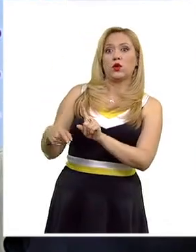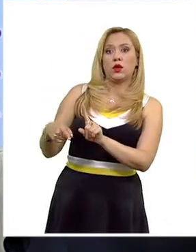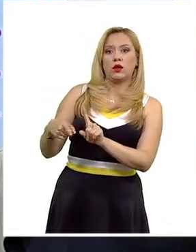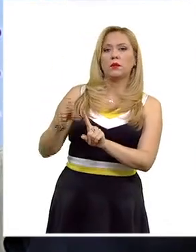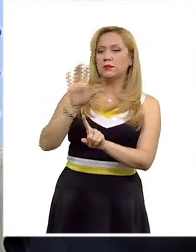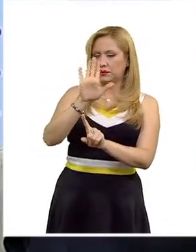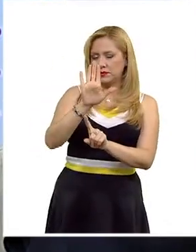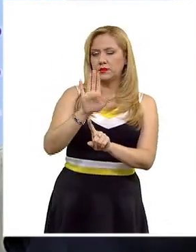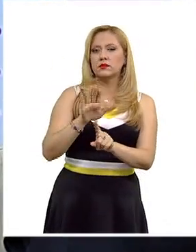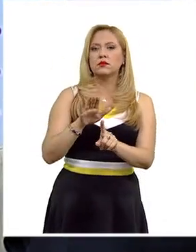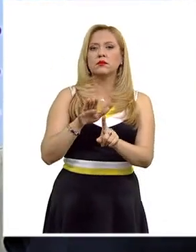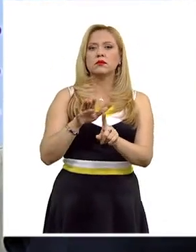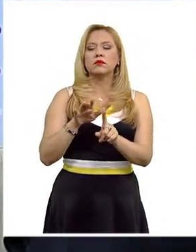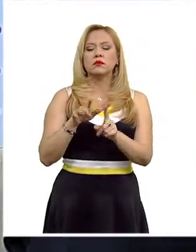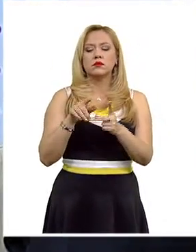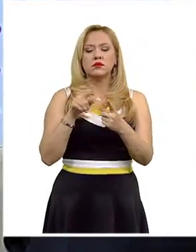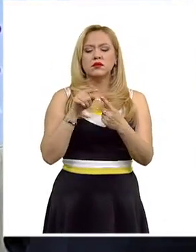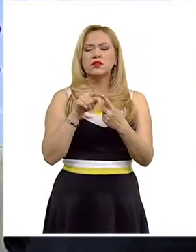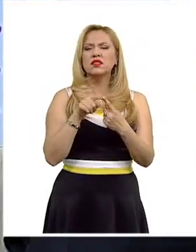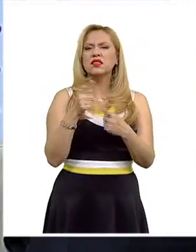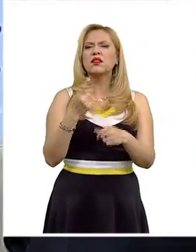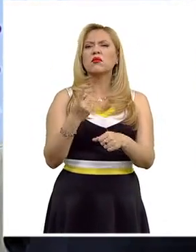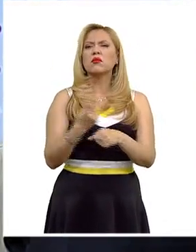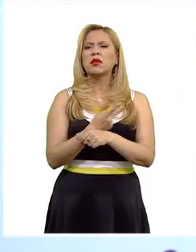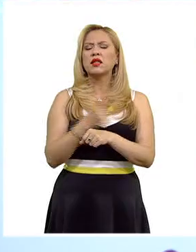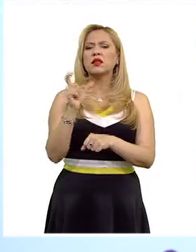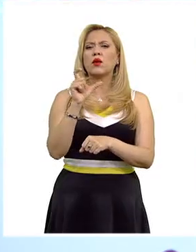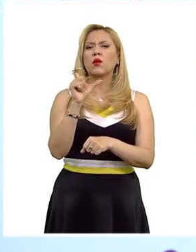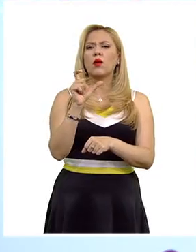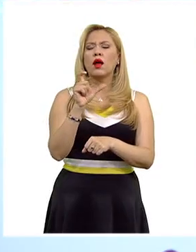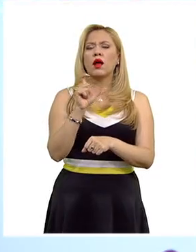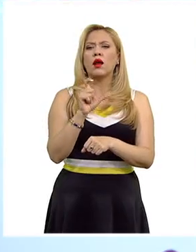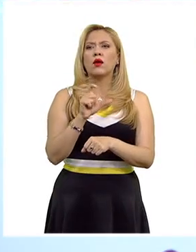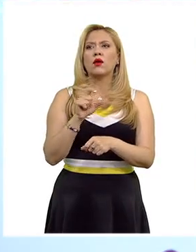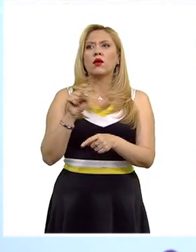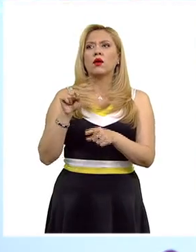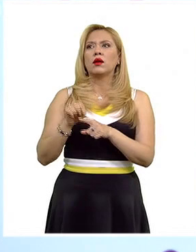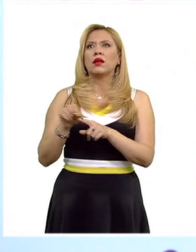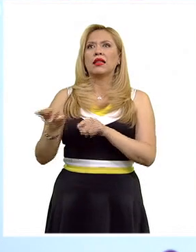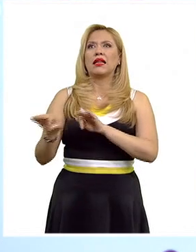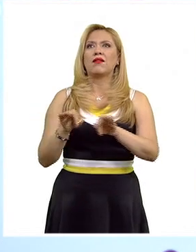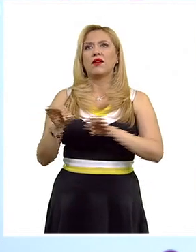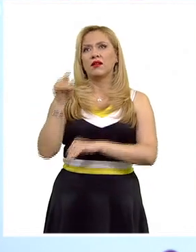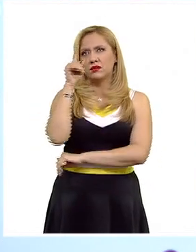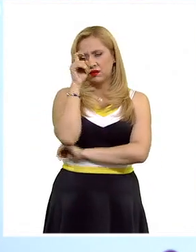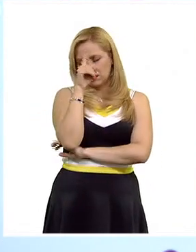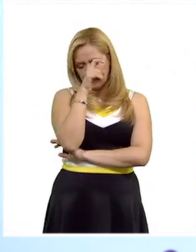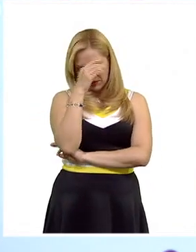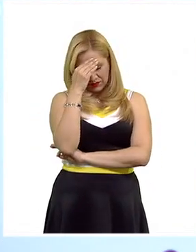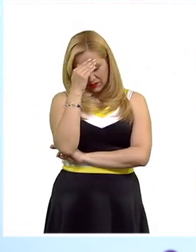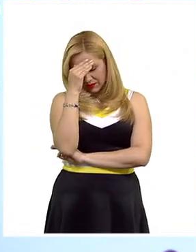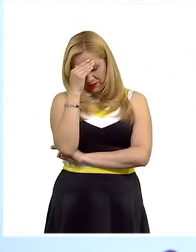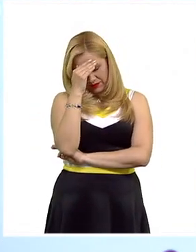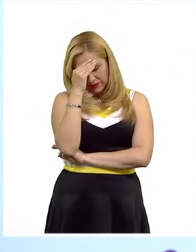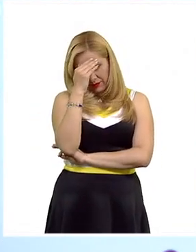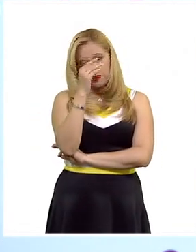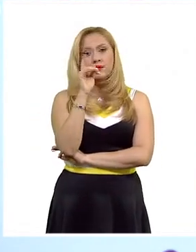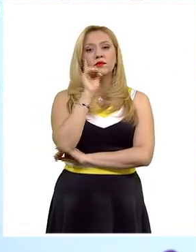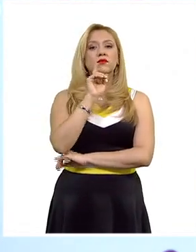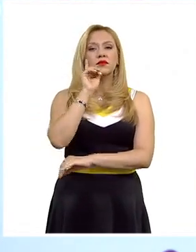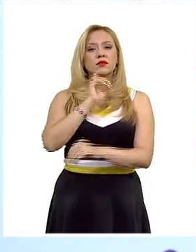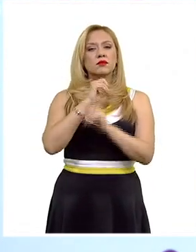de la capacidad de este acoso sexual de generar medios de trabajo hostiles. Si hay una mujer que